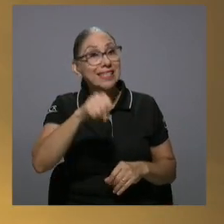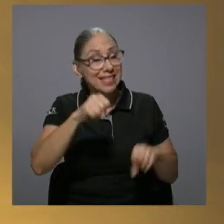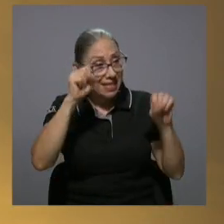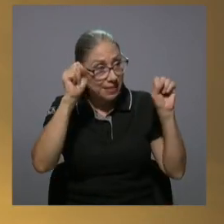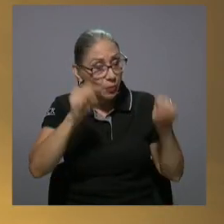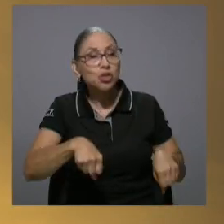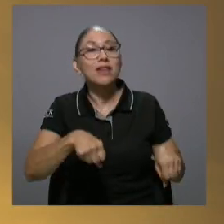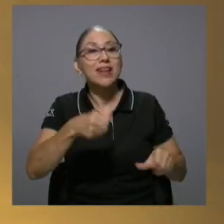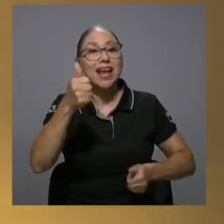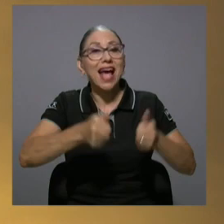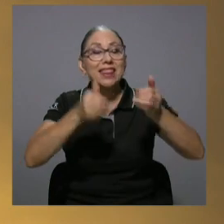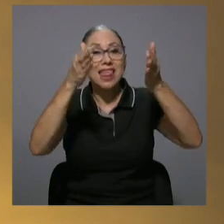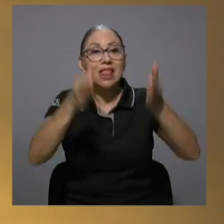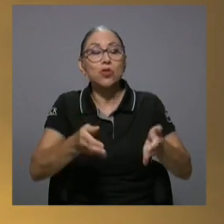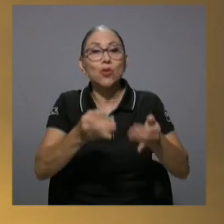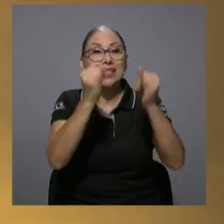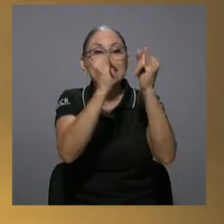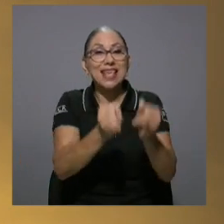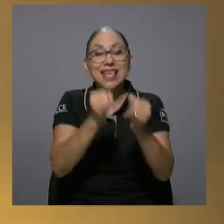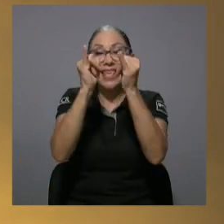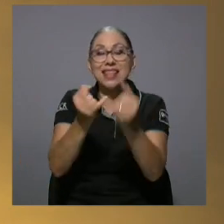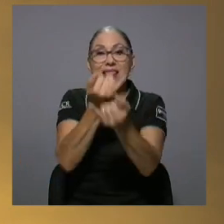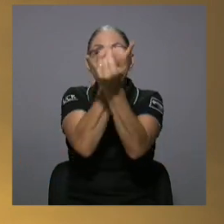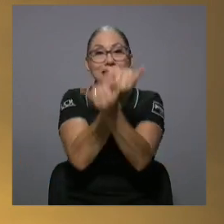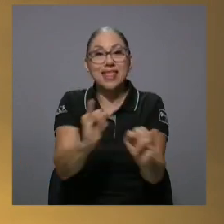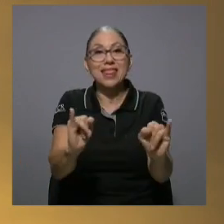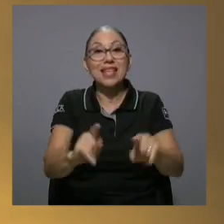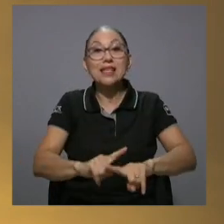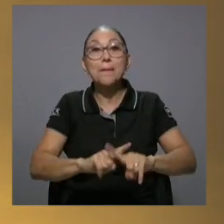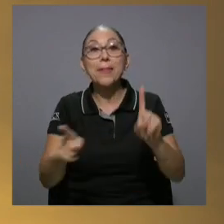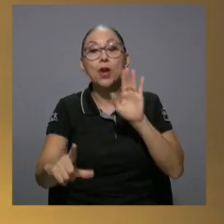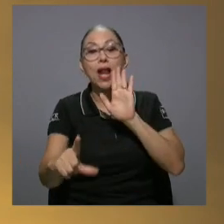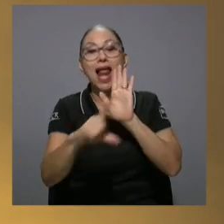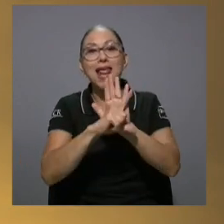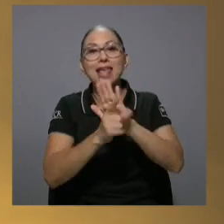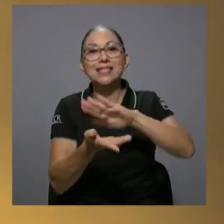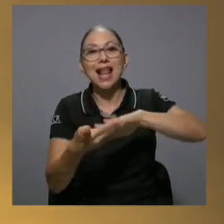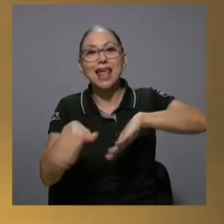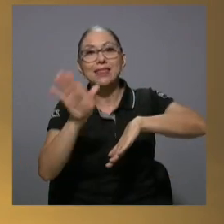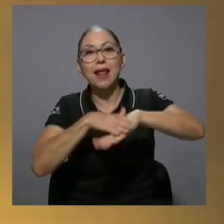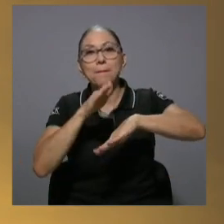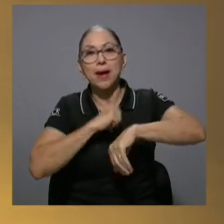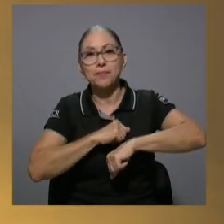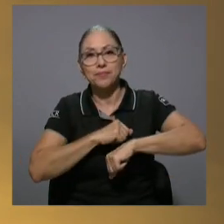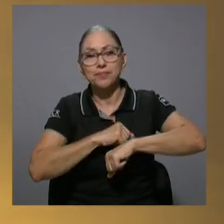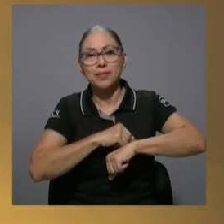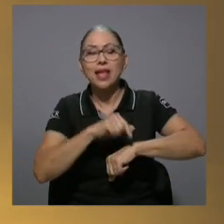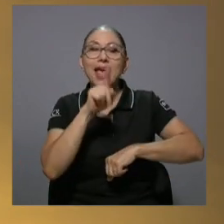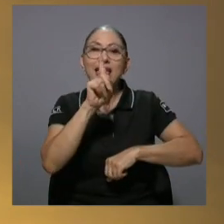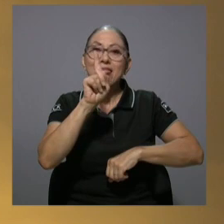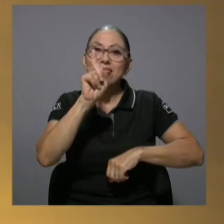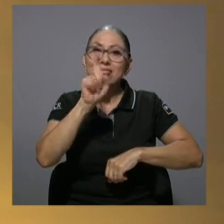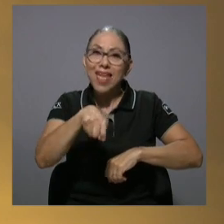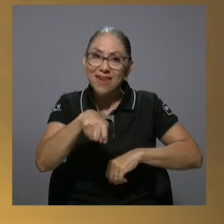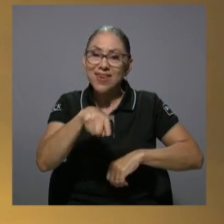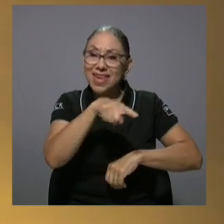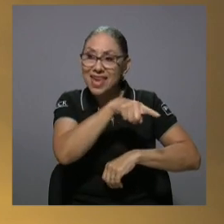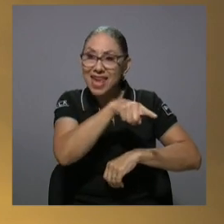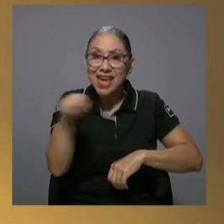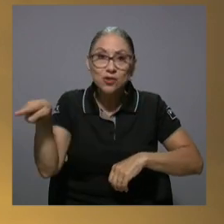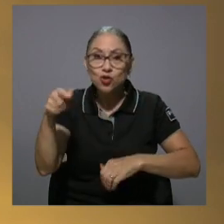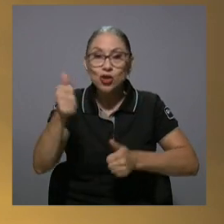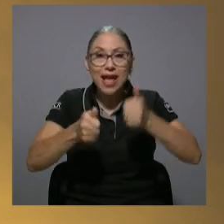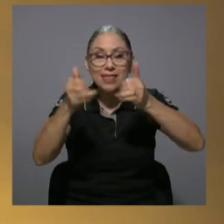posible candidaturas independientes, pero más o menos en la ley está la trampa. Tienen que alcanzar un nivel